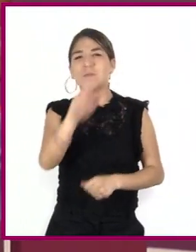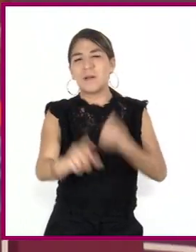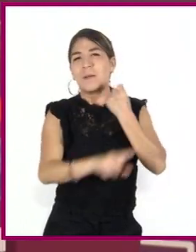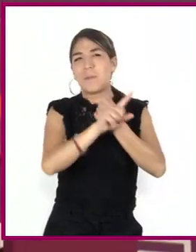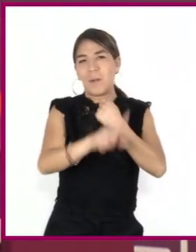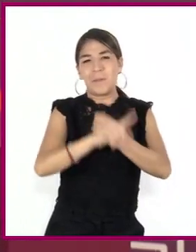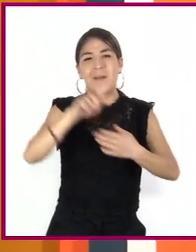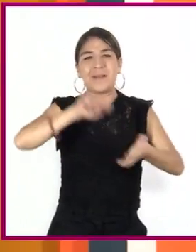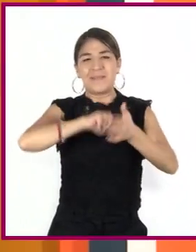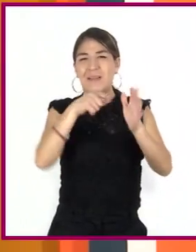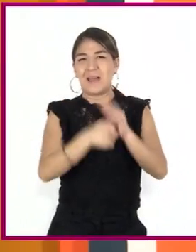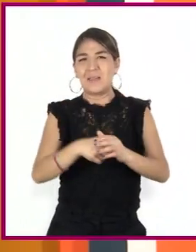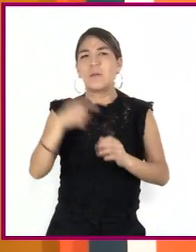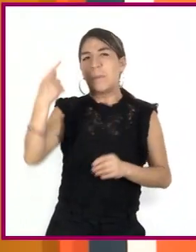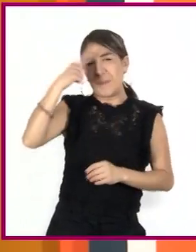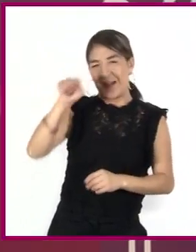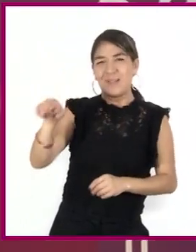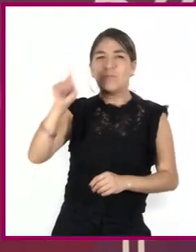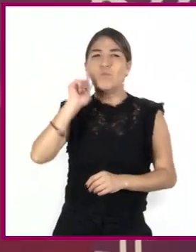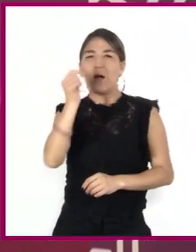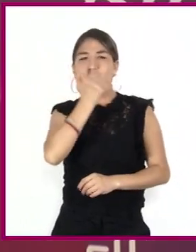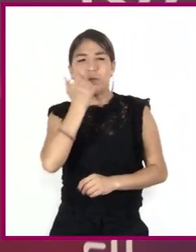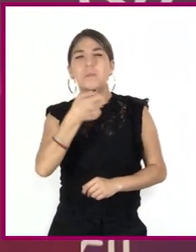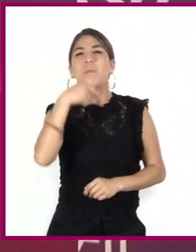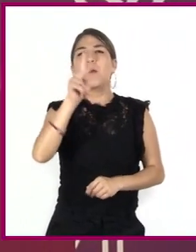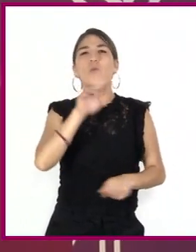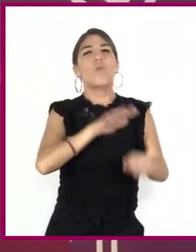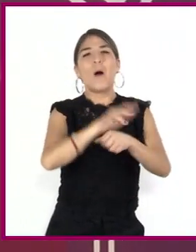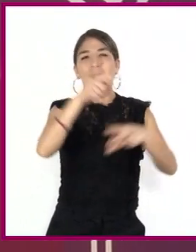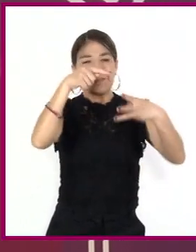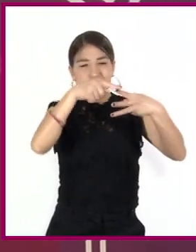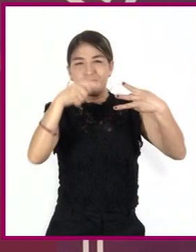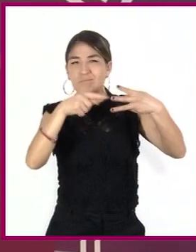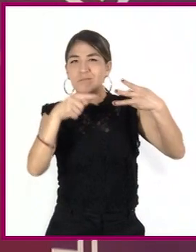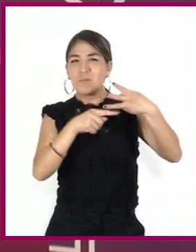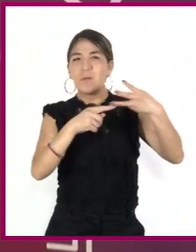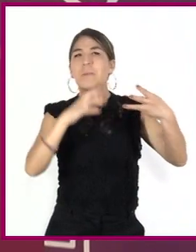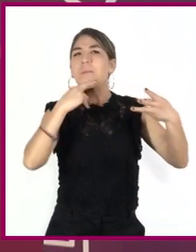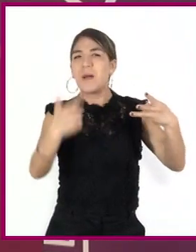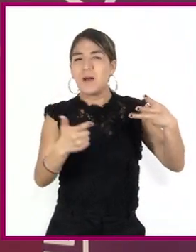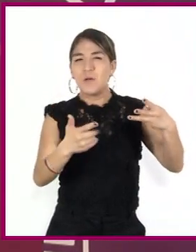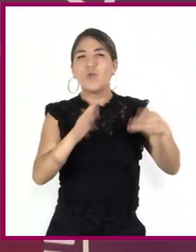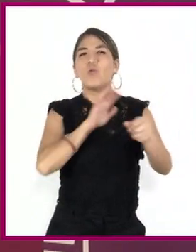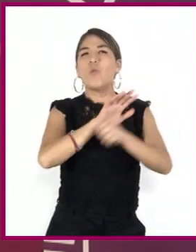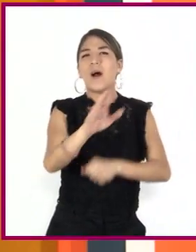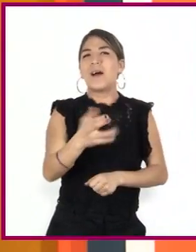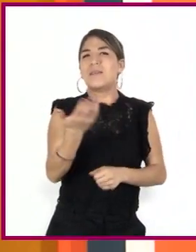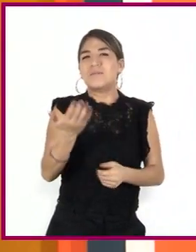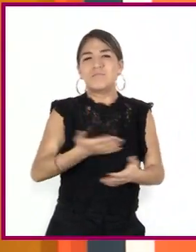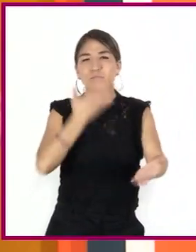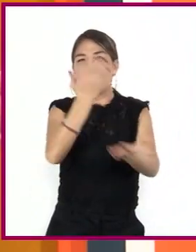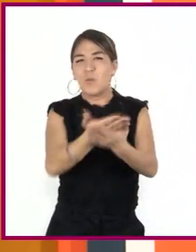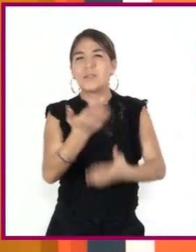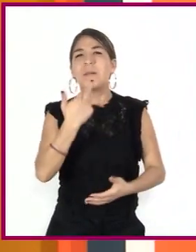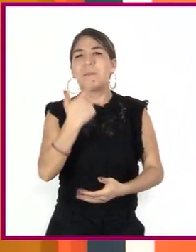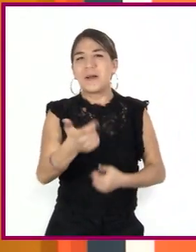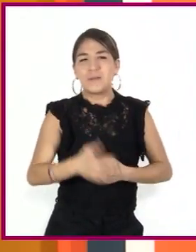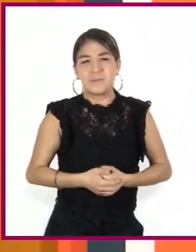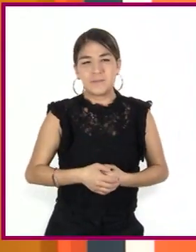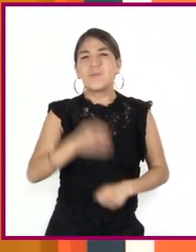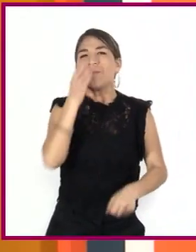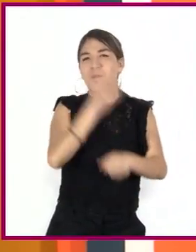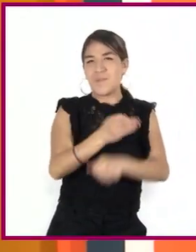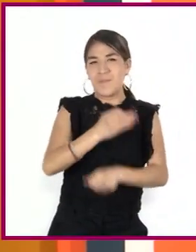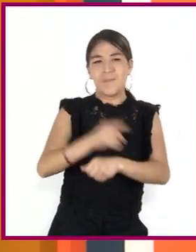de nuestra alumna, pero ¿cuál sería la mejor? ¿Cuál tendrá mejores resultados? Pues acabamos de